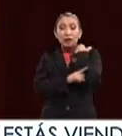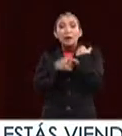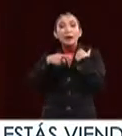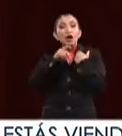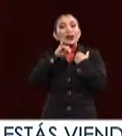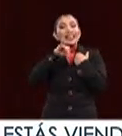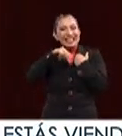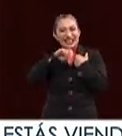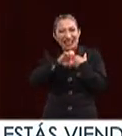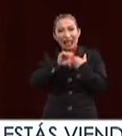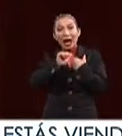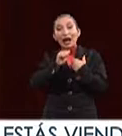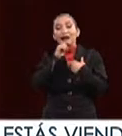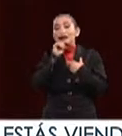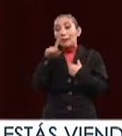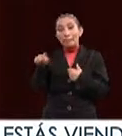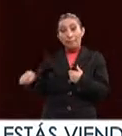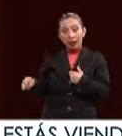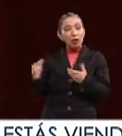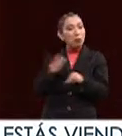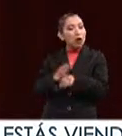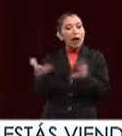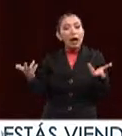Instituto Nacional para la Educación de los Adultos